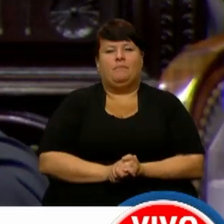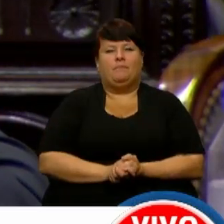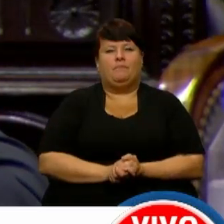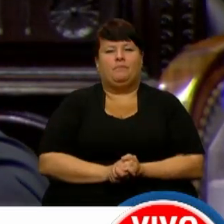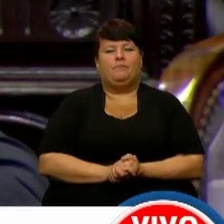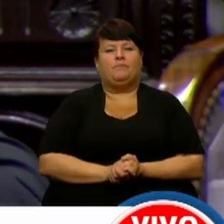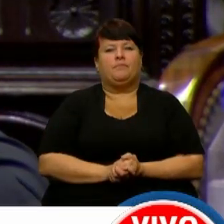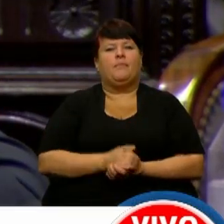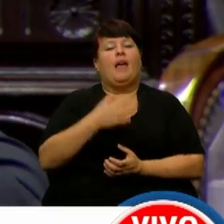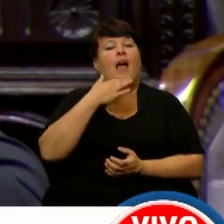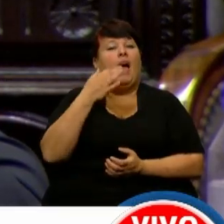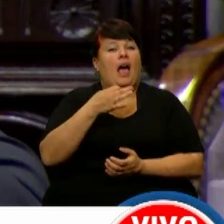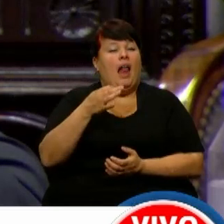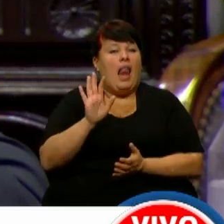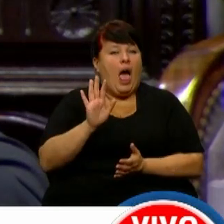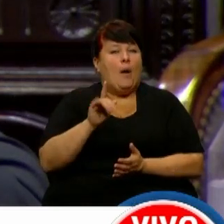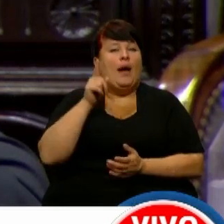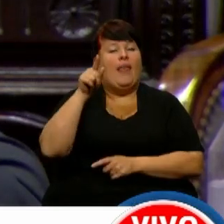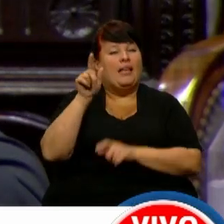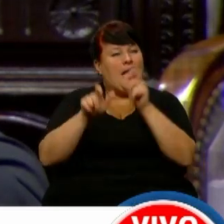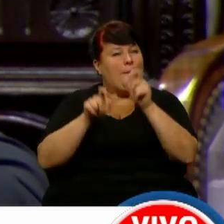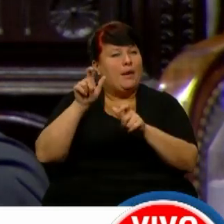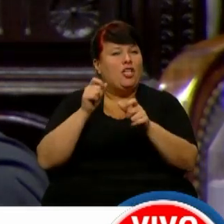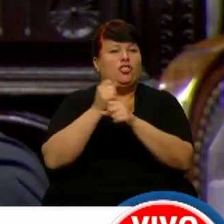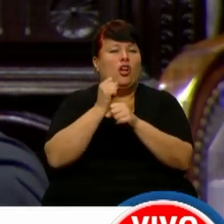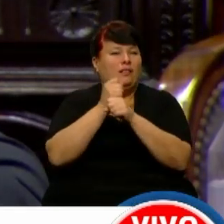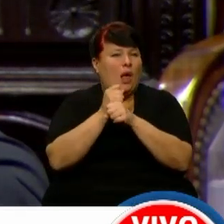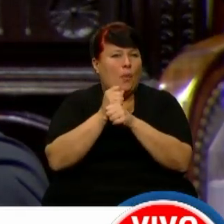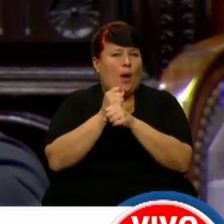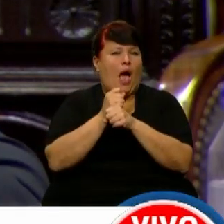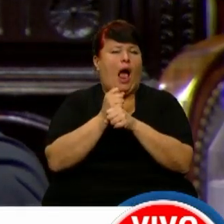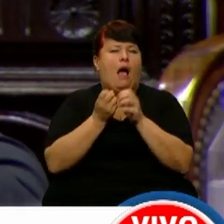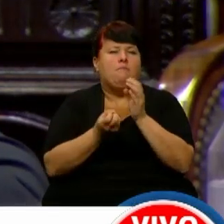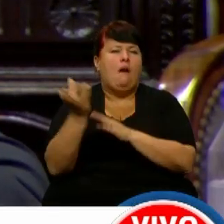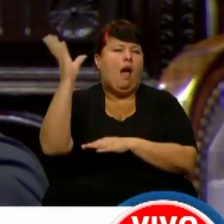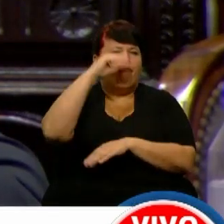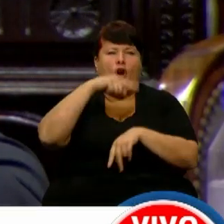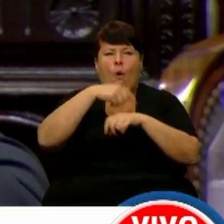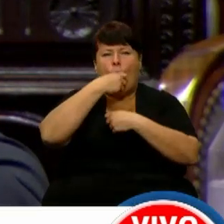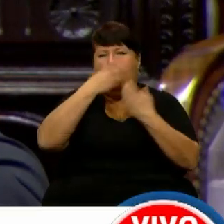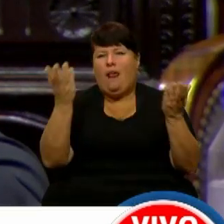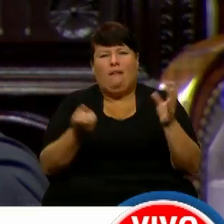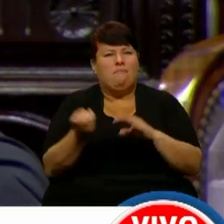La verdad que esta gente que trabaja día y noche sin horarios,